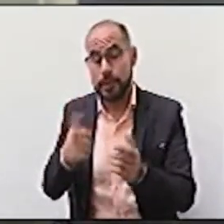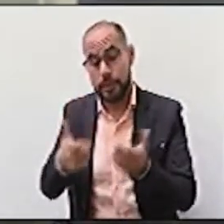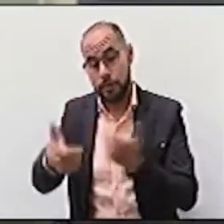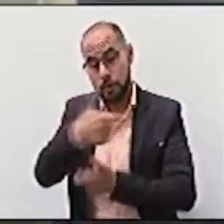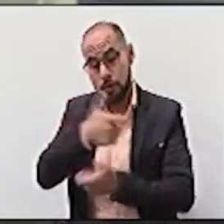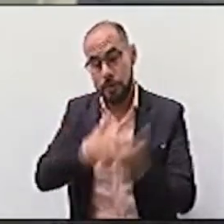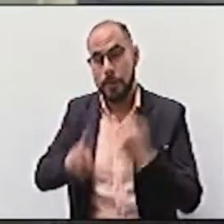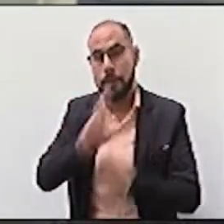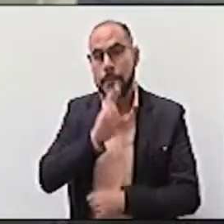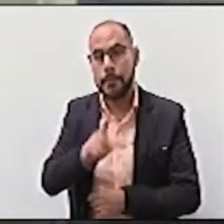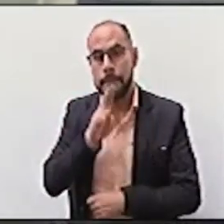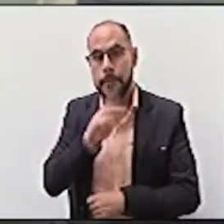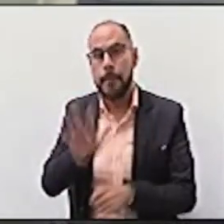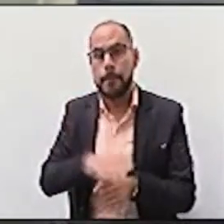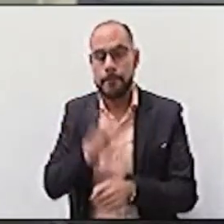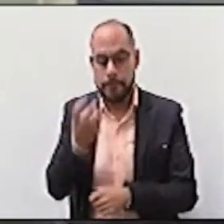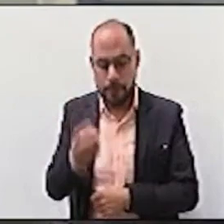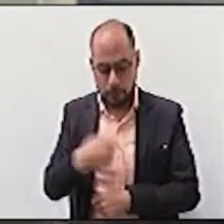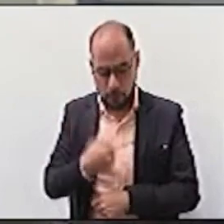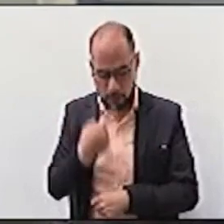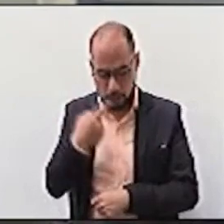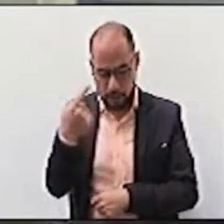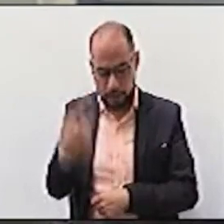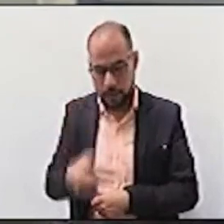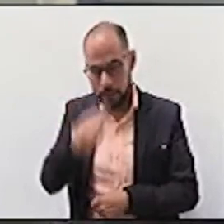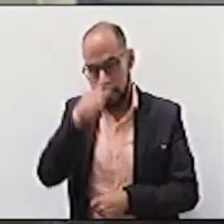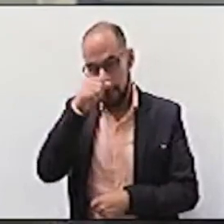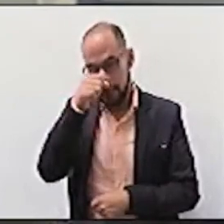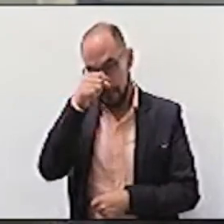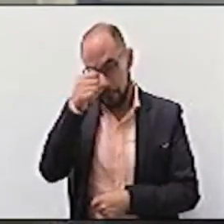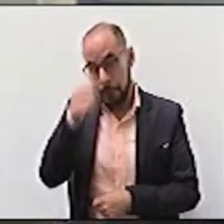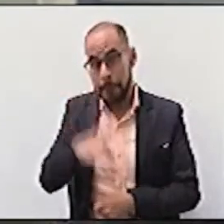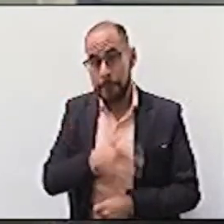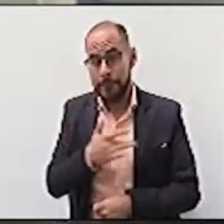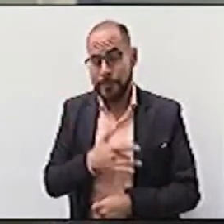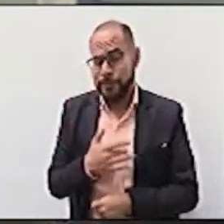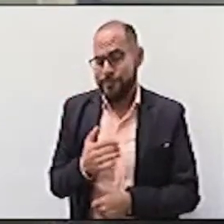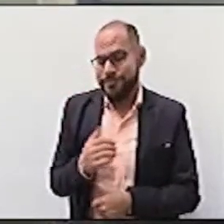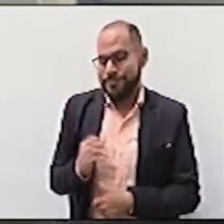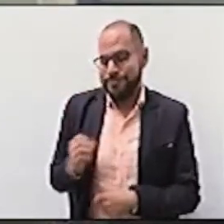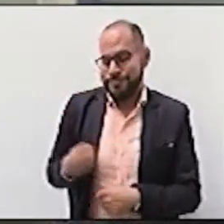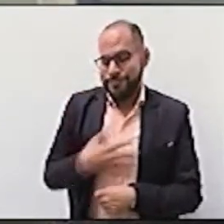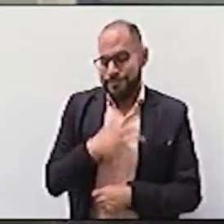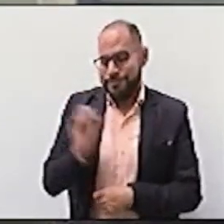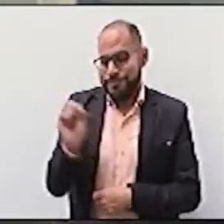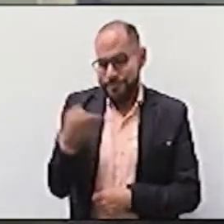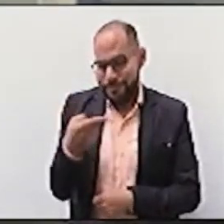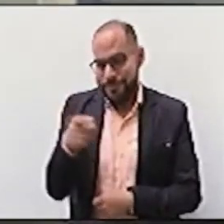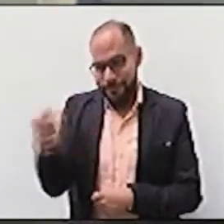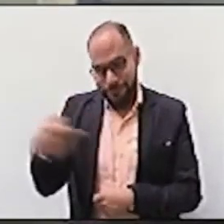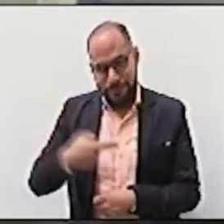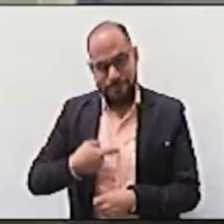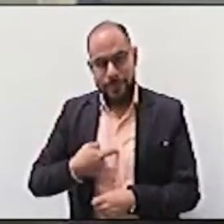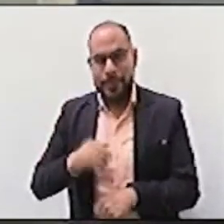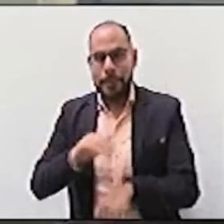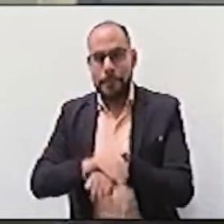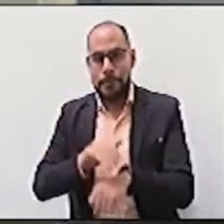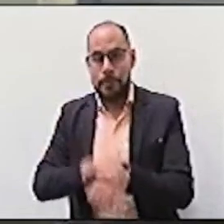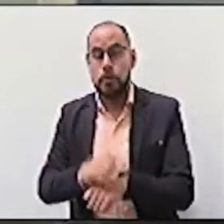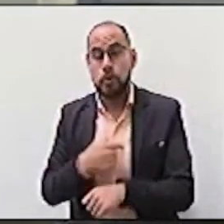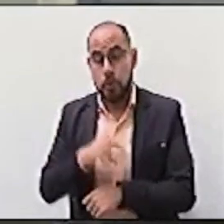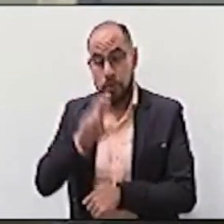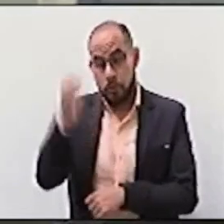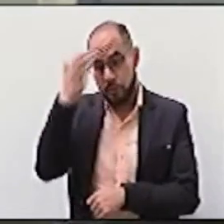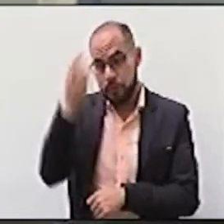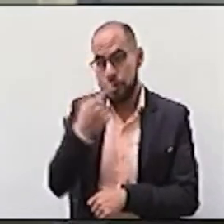en el Estado, y por eso yo me precio de ser su amigo, pero aquí reconozco y